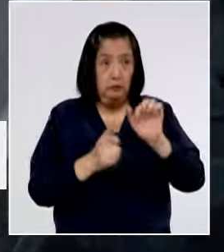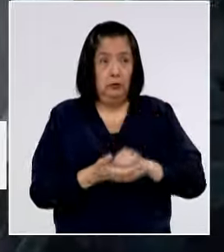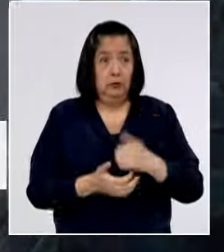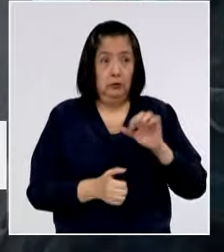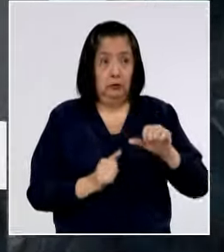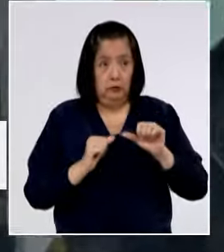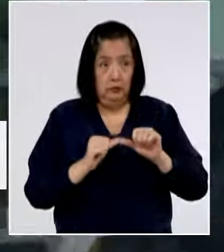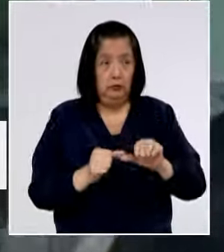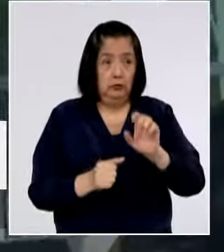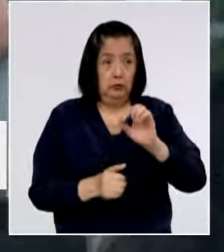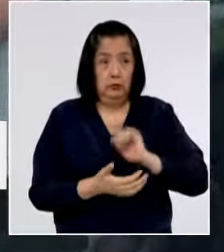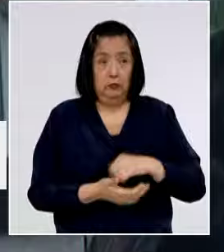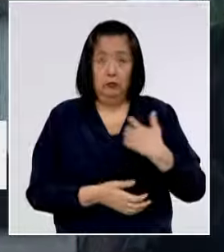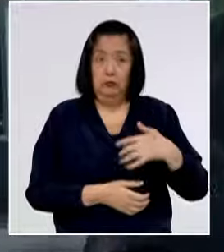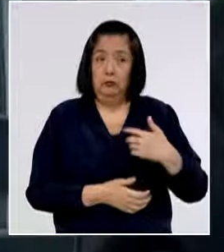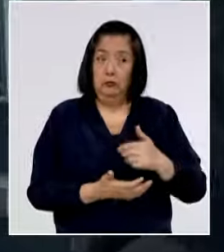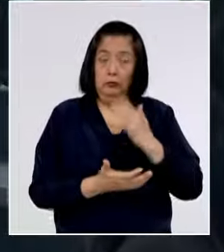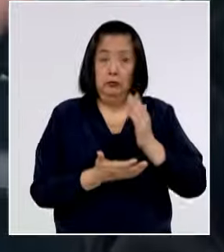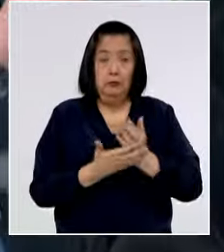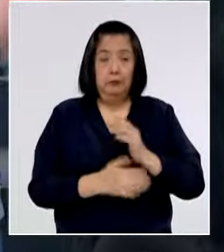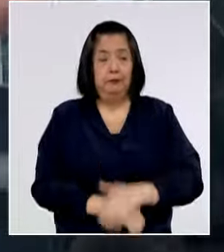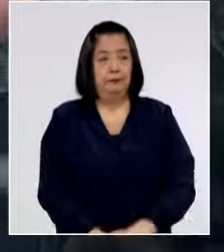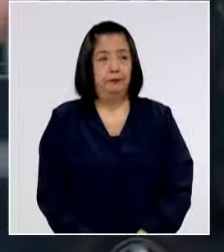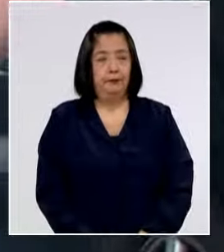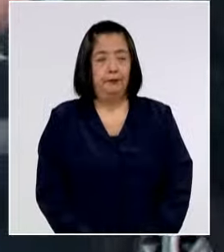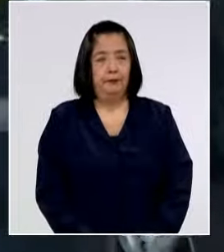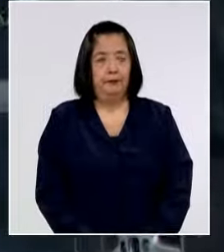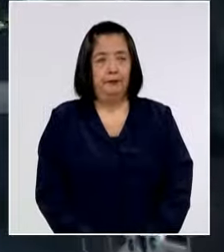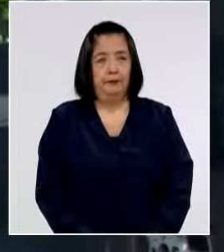que continúa en el ojo de la tormenta